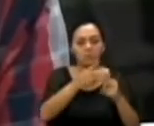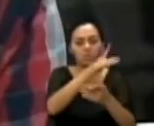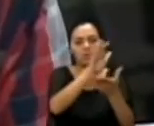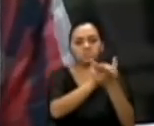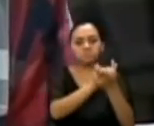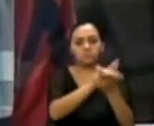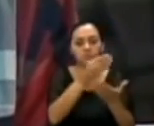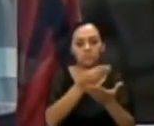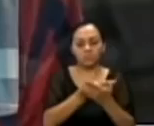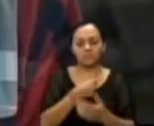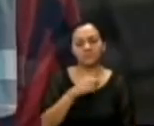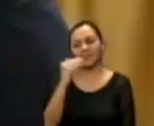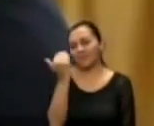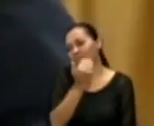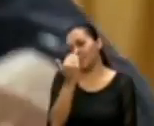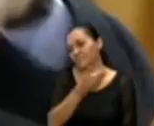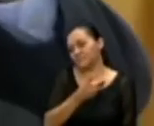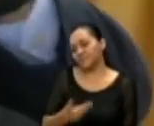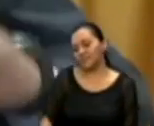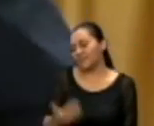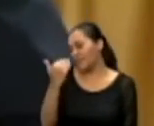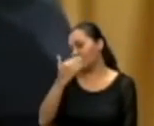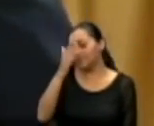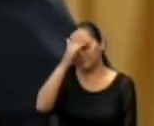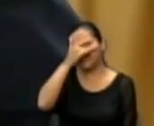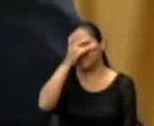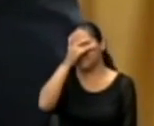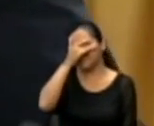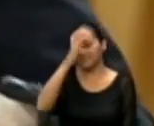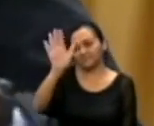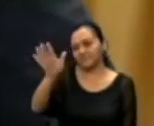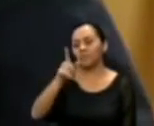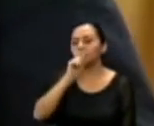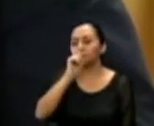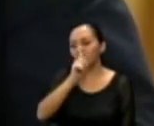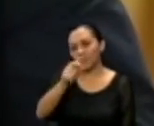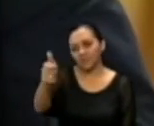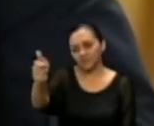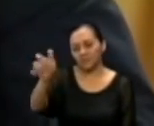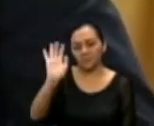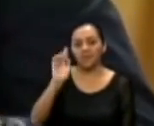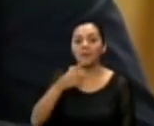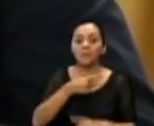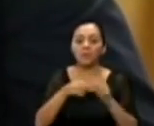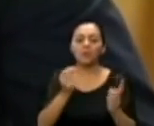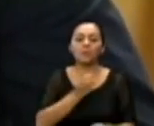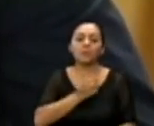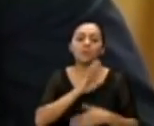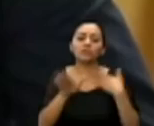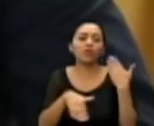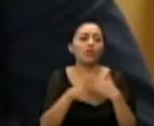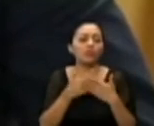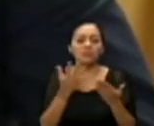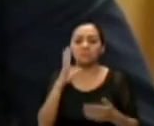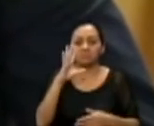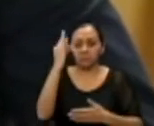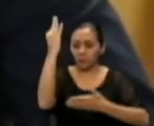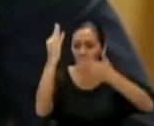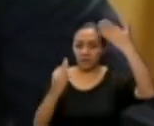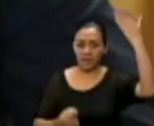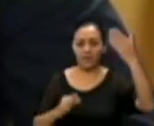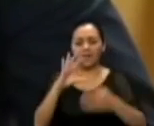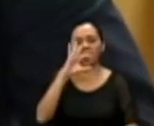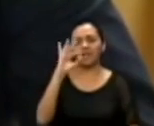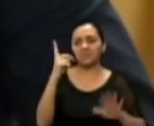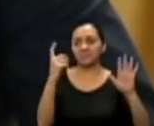esposa no es el para el mundo total no se preocupe eso es nuestro patrimonio todo lo que tenemos está a nuestro